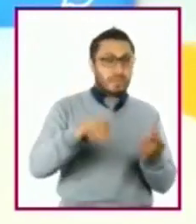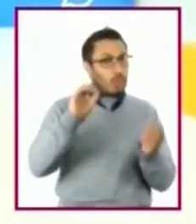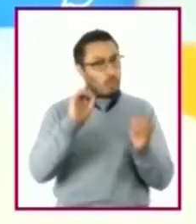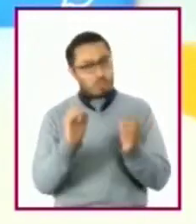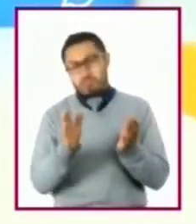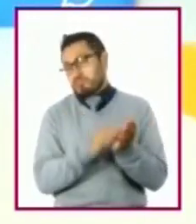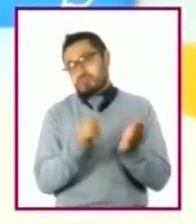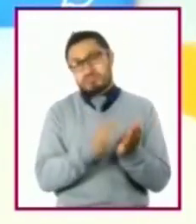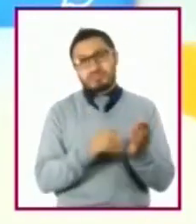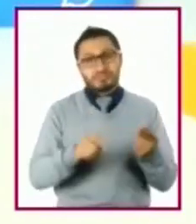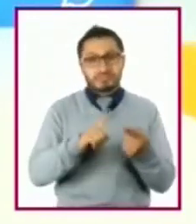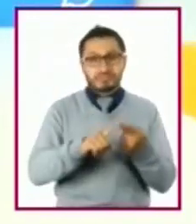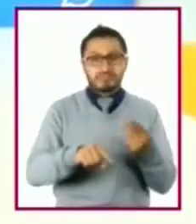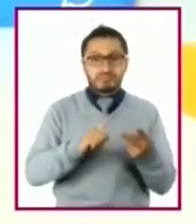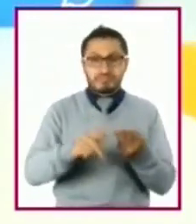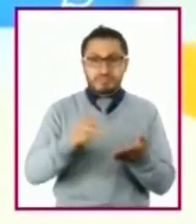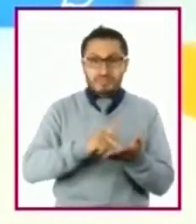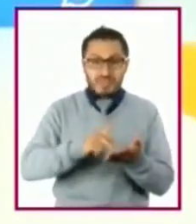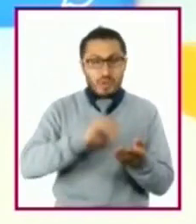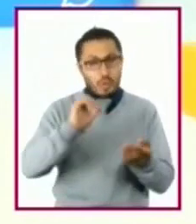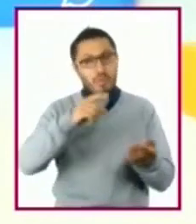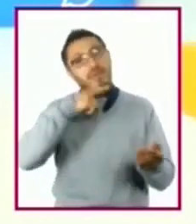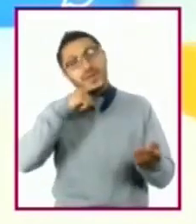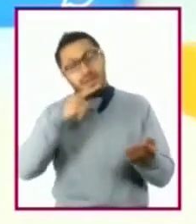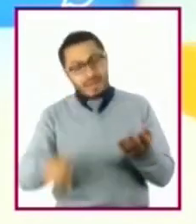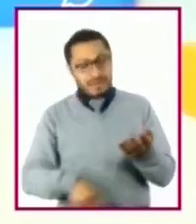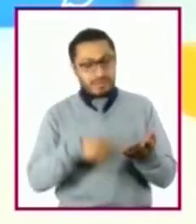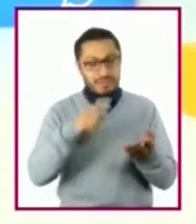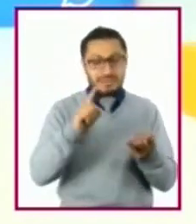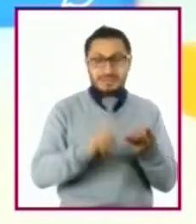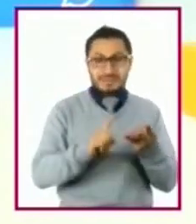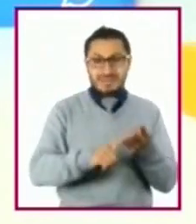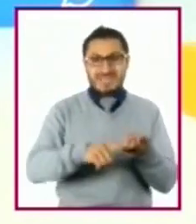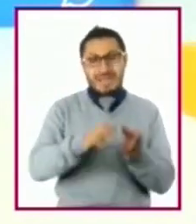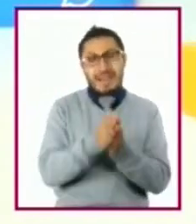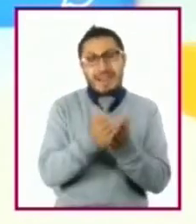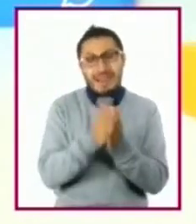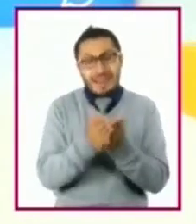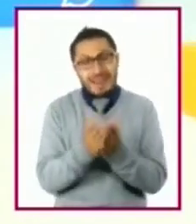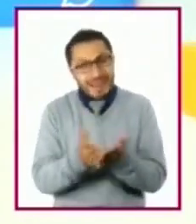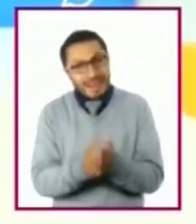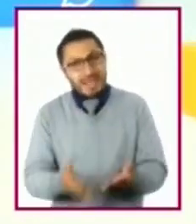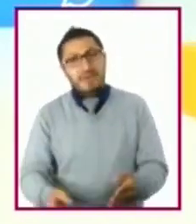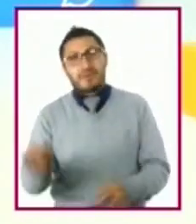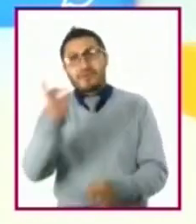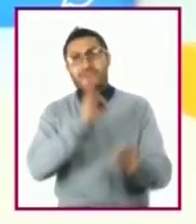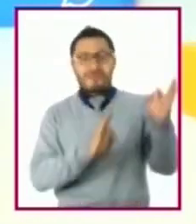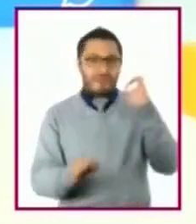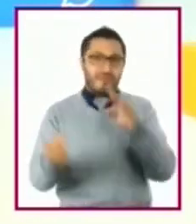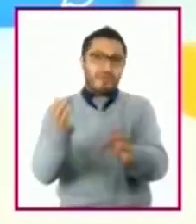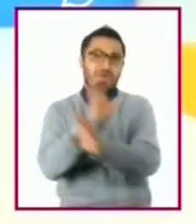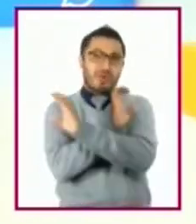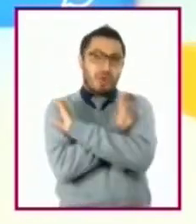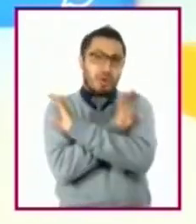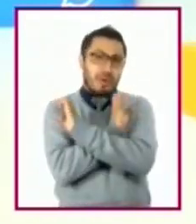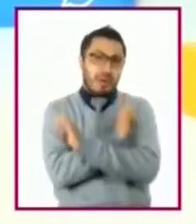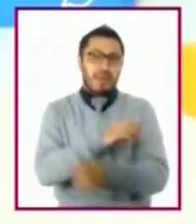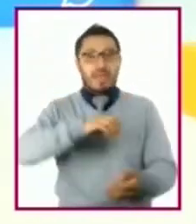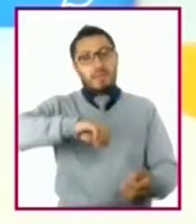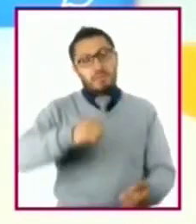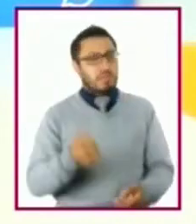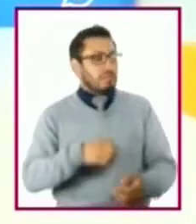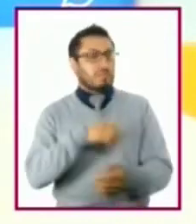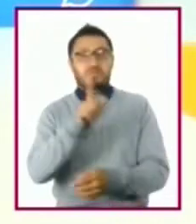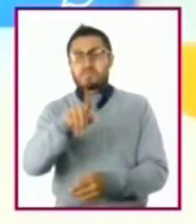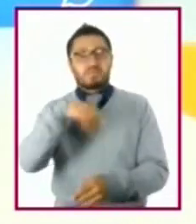papel, un bolígrafo o un lápiz, así como tu libro de texto de formación cívica y ética o algún otro que tengas que